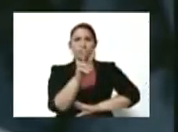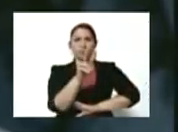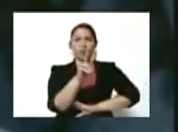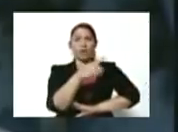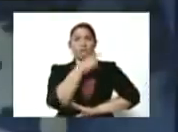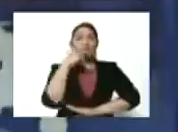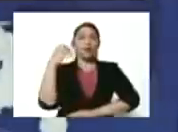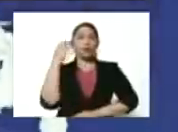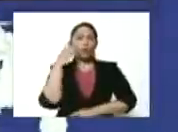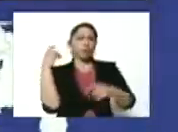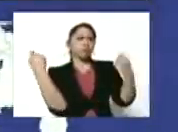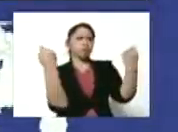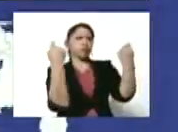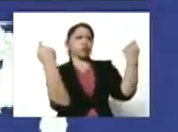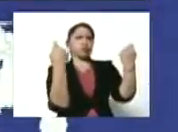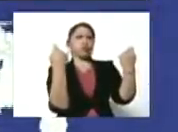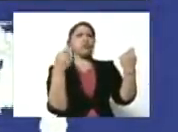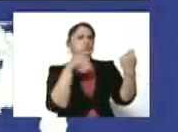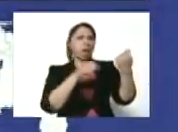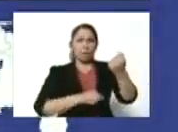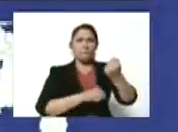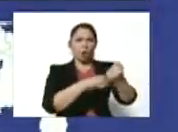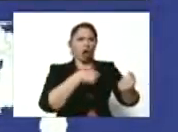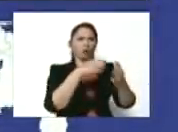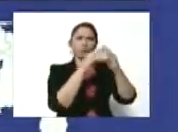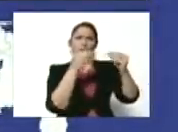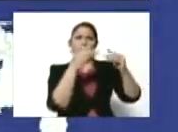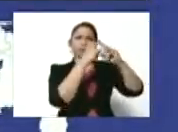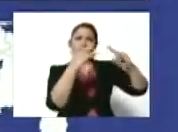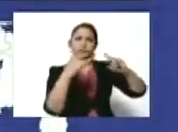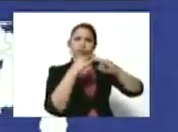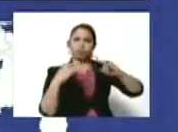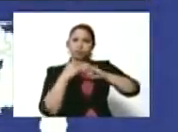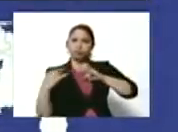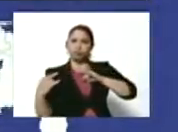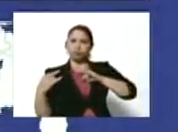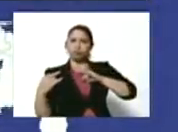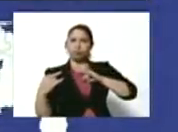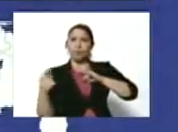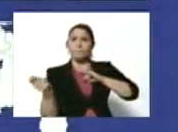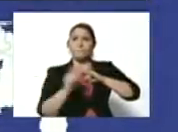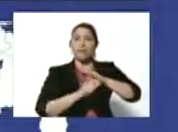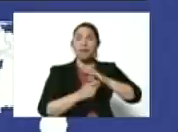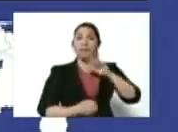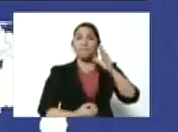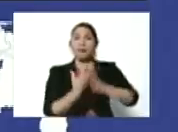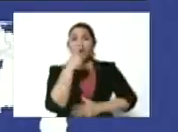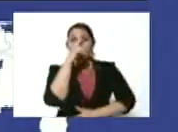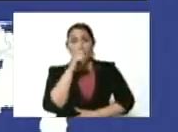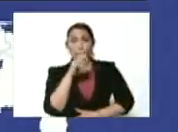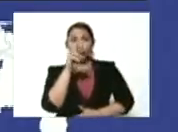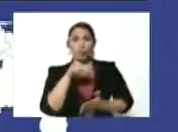Duque promovió todos estos campamentos en fecha tan temprana como el mes de mayo del año